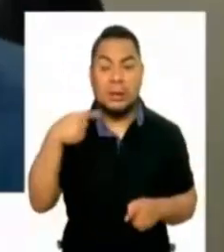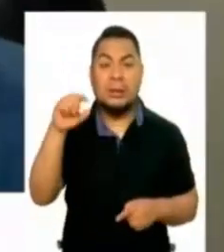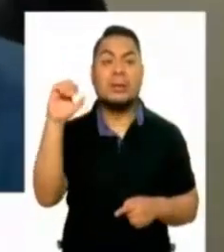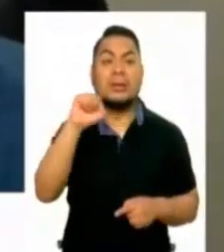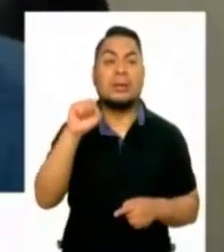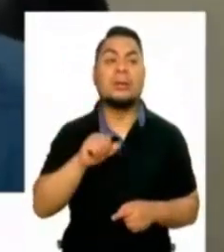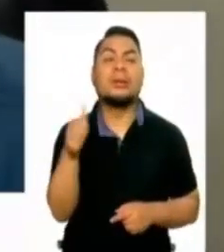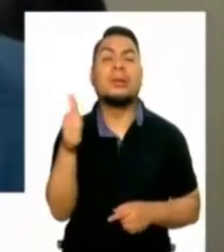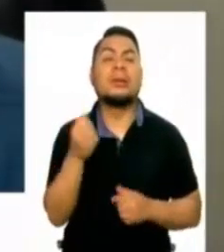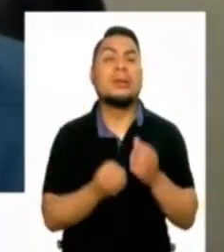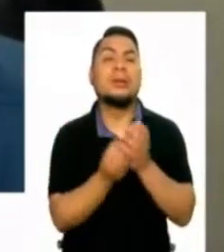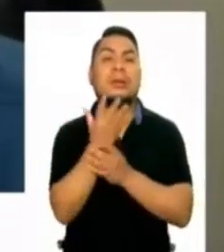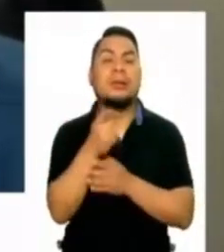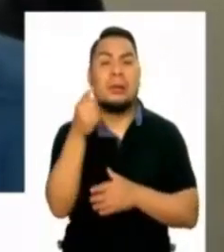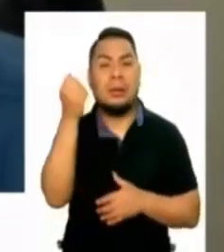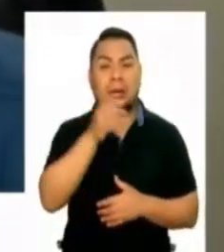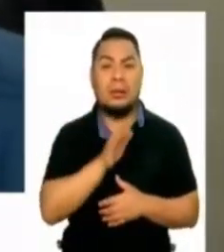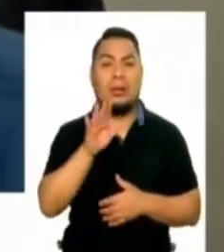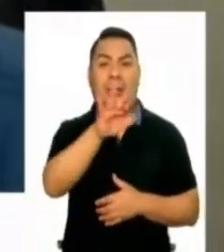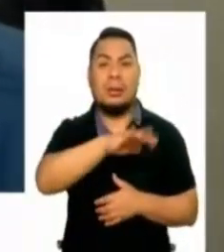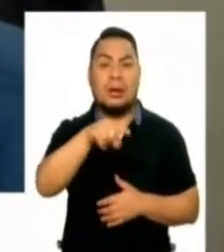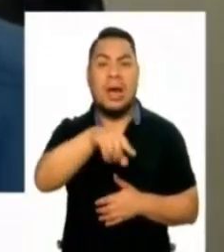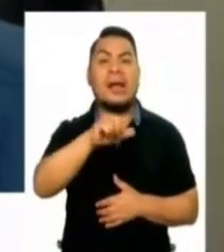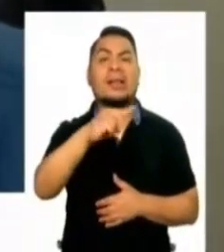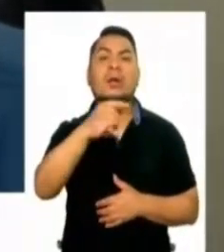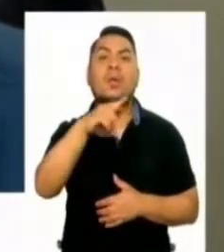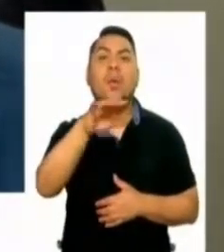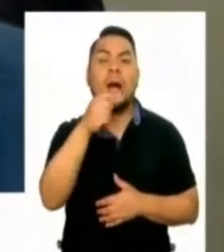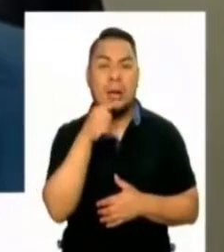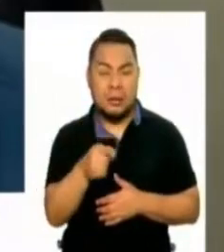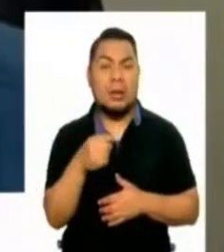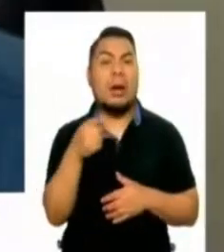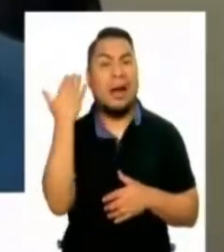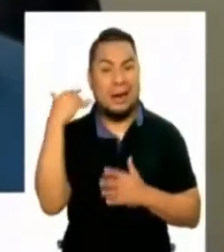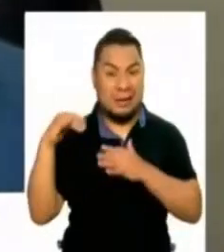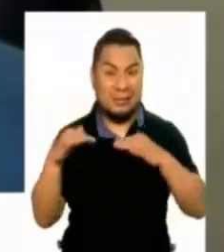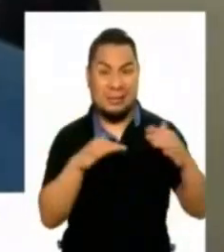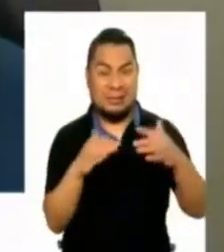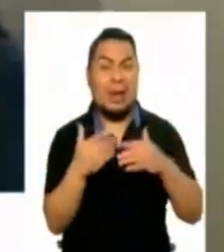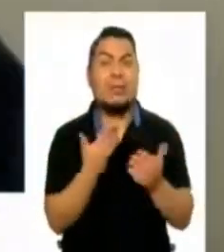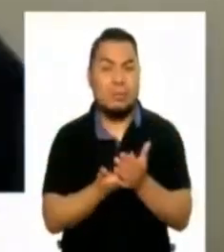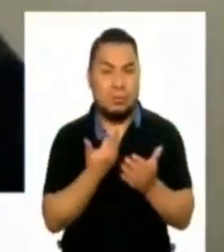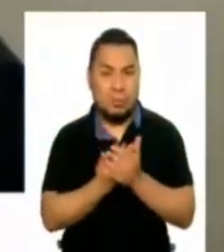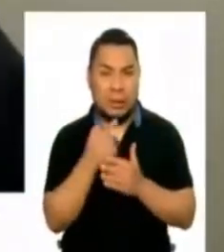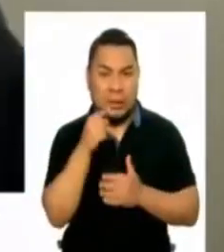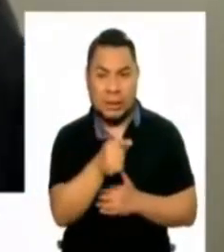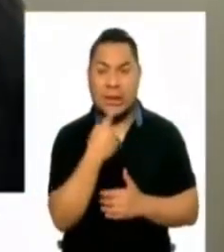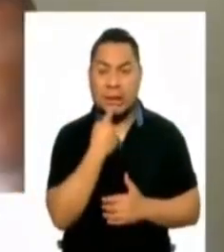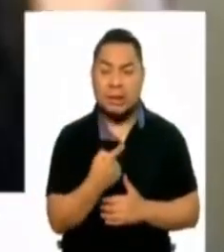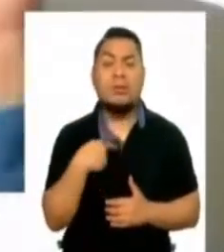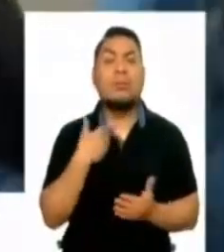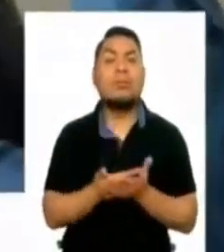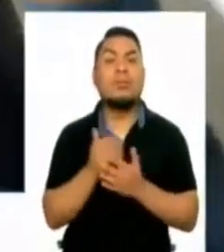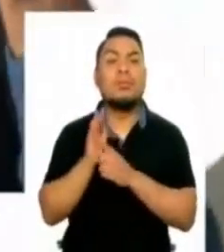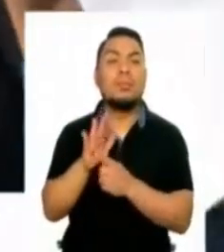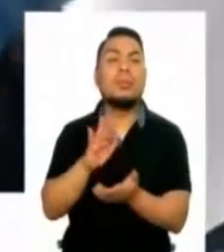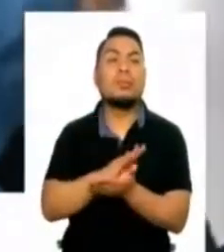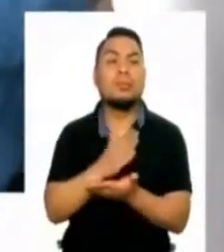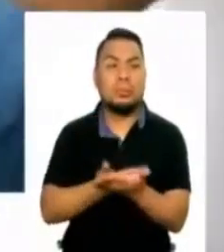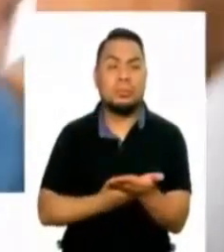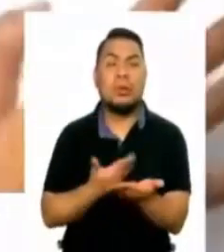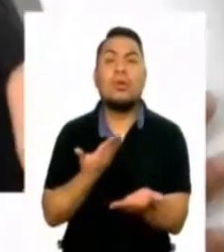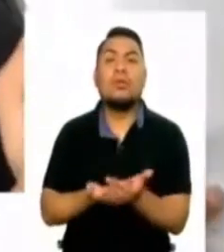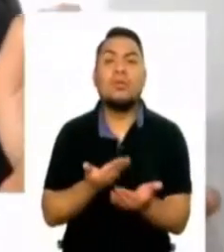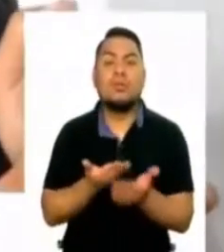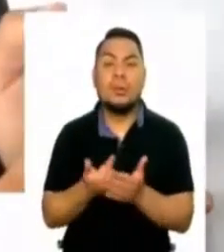10 de septiembre viajará a Andahuaylas para hacer una reconstrucción de los hechos del denominado Andahuaylazo, pues aseguró que mostrará documentos que